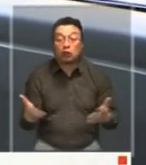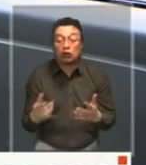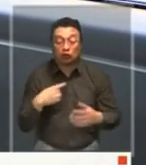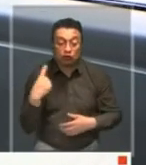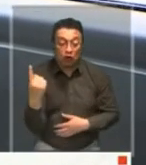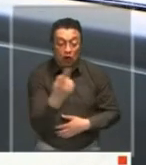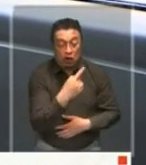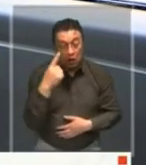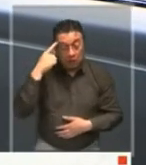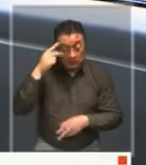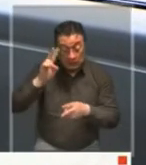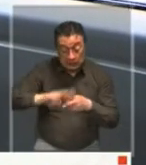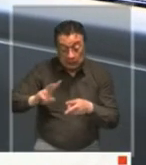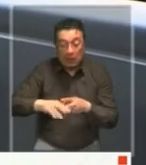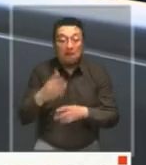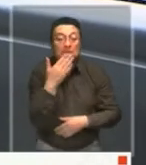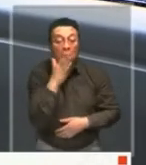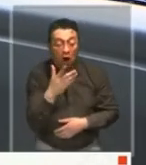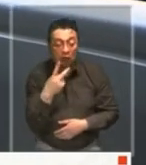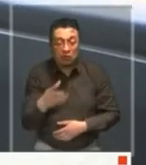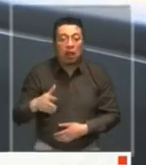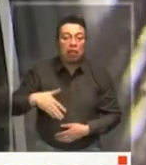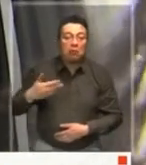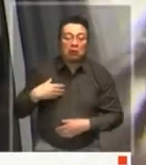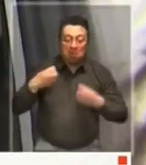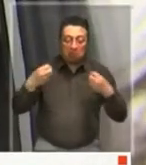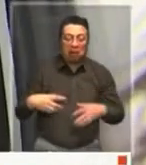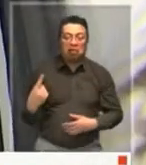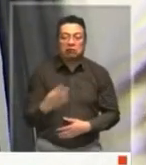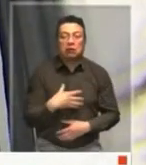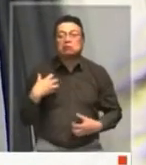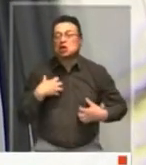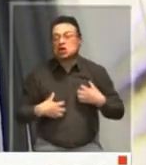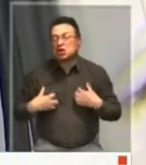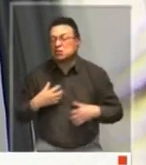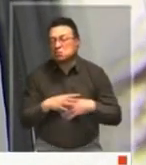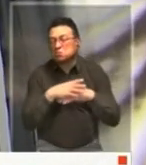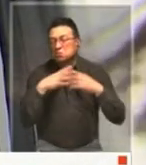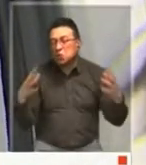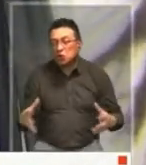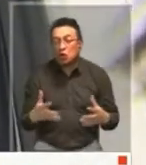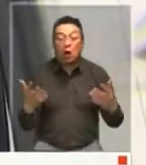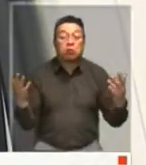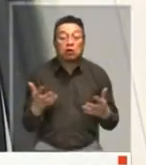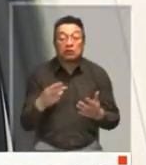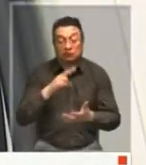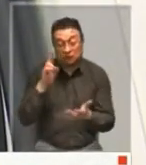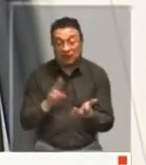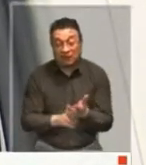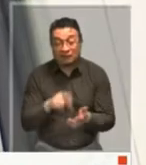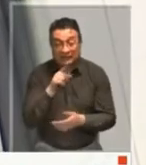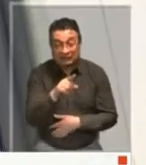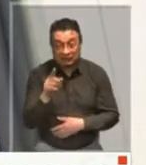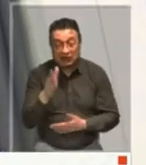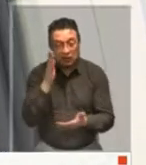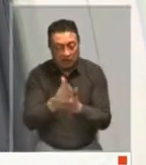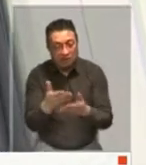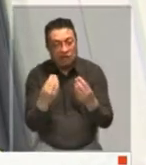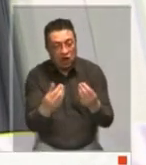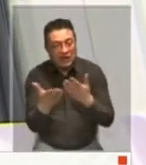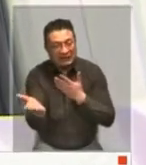pensamos que cada arreglo va a ser para mejor, pero lamentablemente nos termina perjudicando. Mucha molestia, porque en realidad se supone que ellos tienen que dar un buen